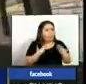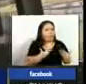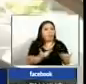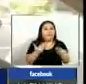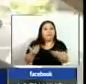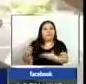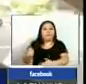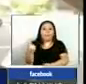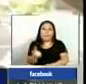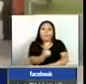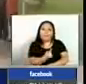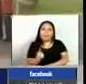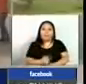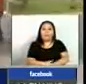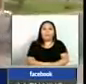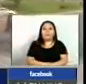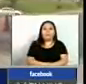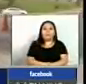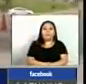gente